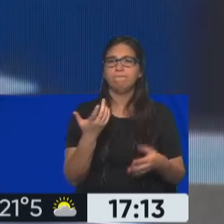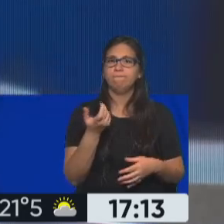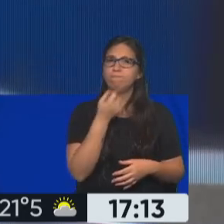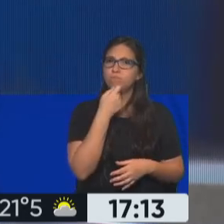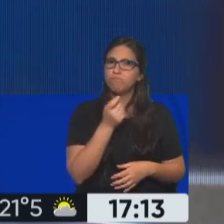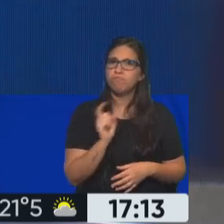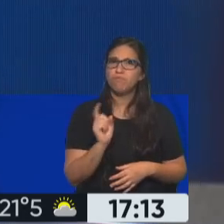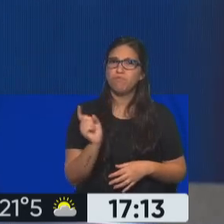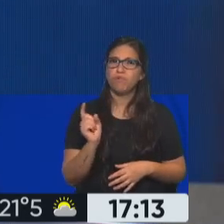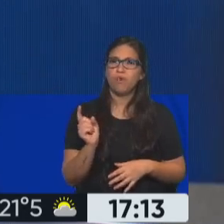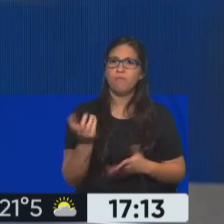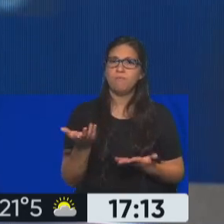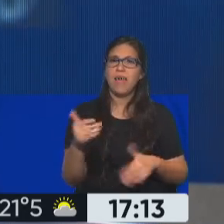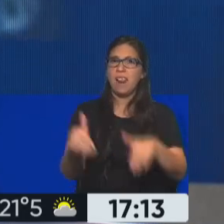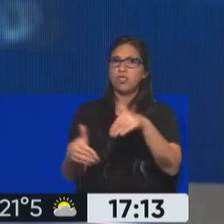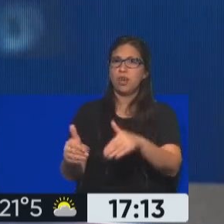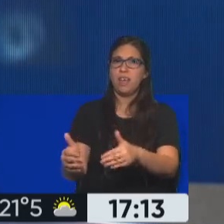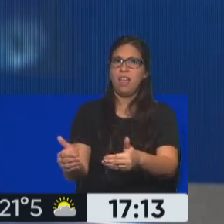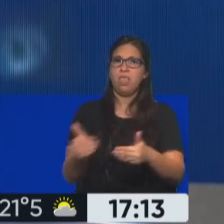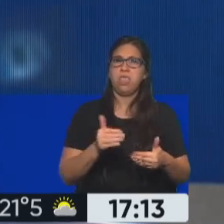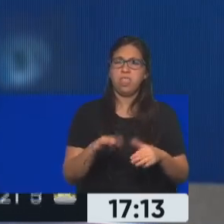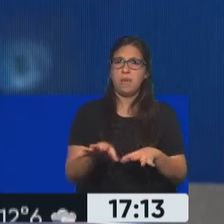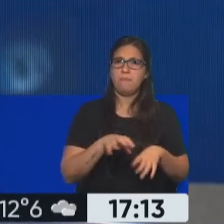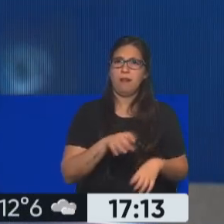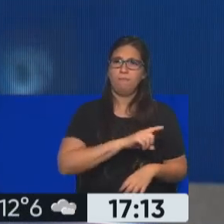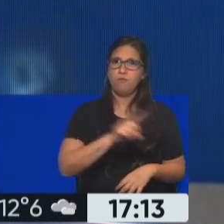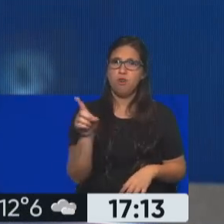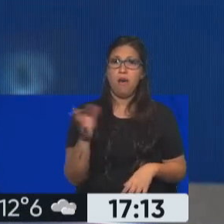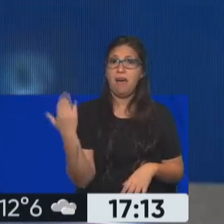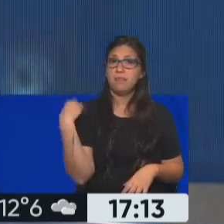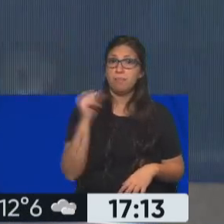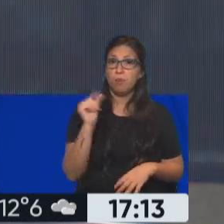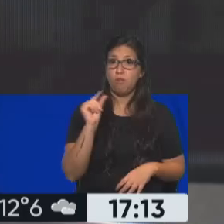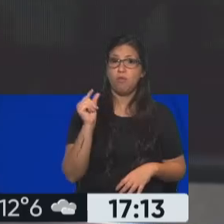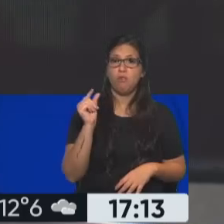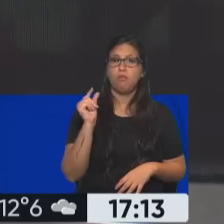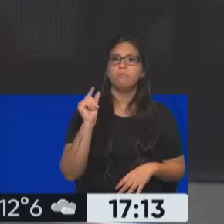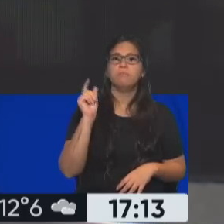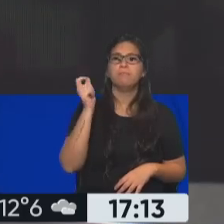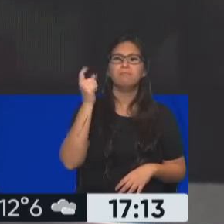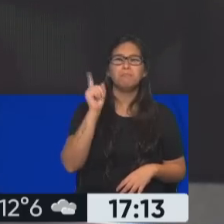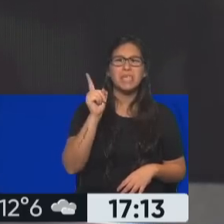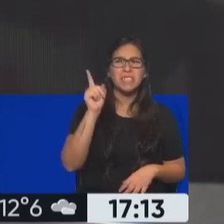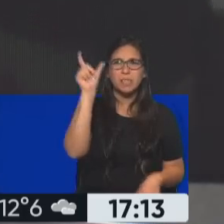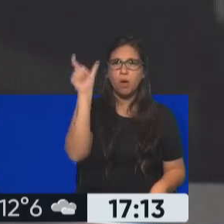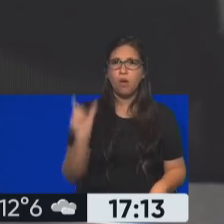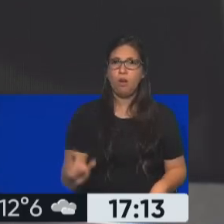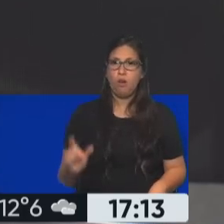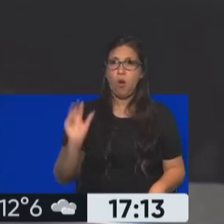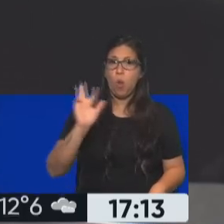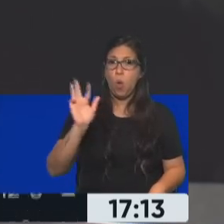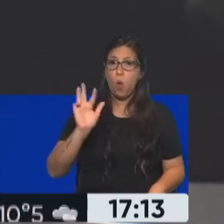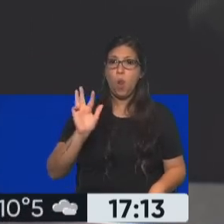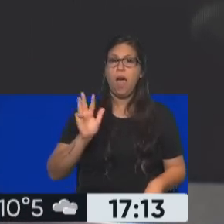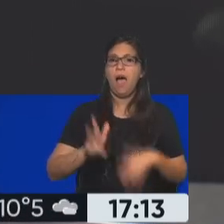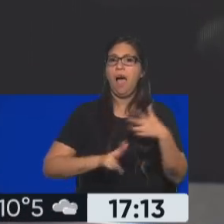cuestión de adelantar los comicios. En las últimas horas hubo declaraciones del propio presidente de Brasil a través de